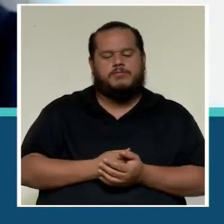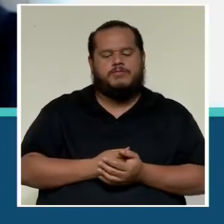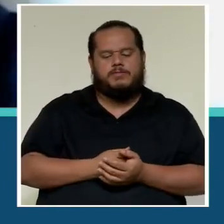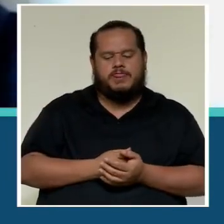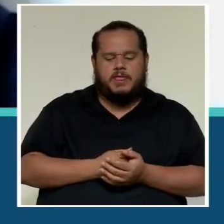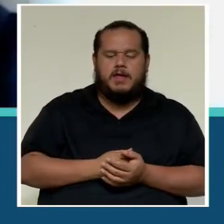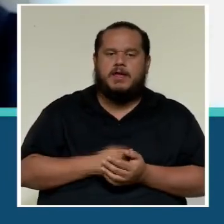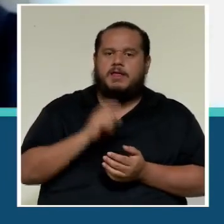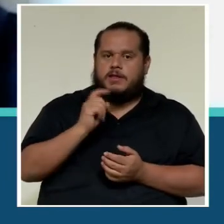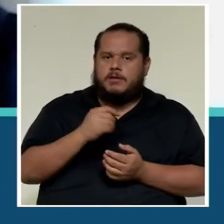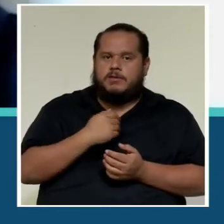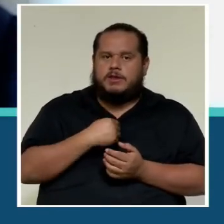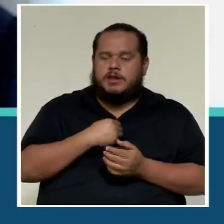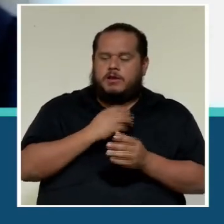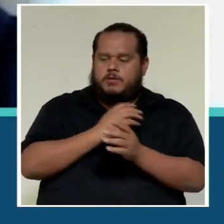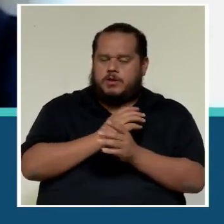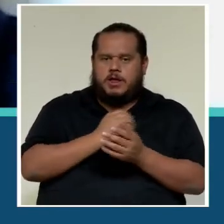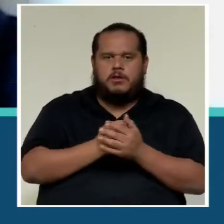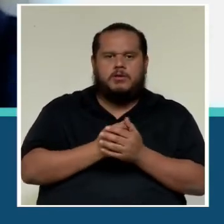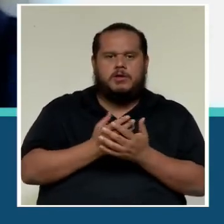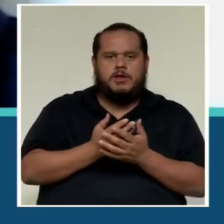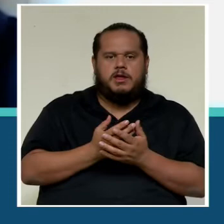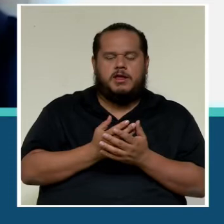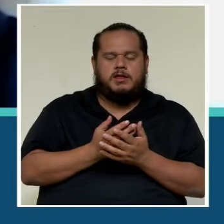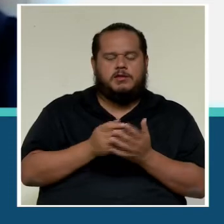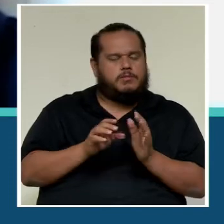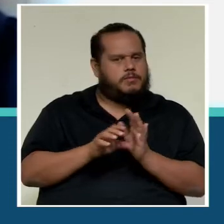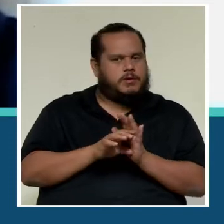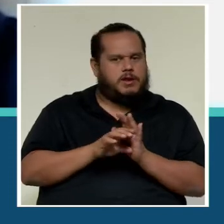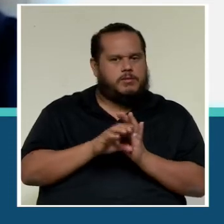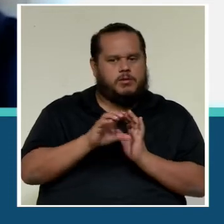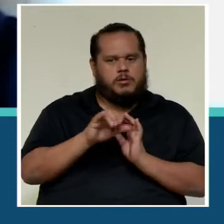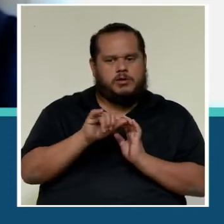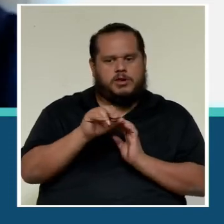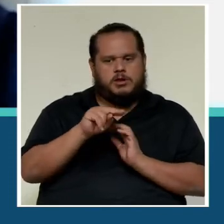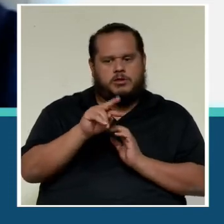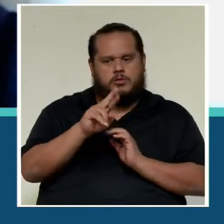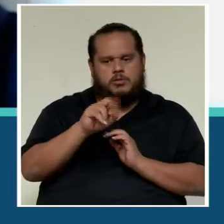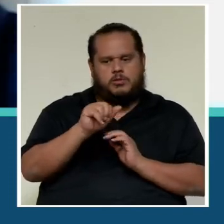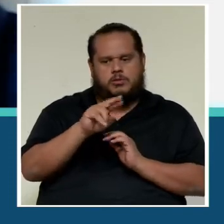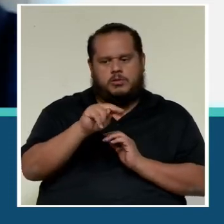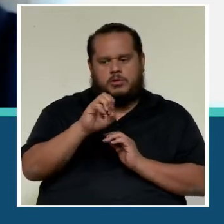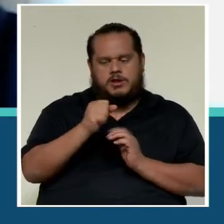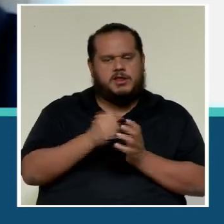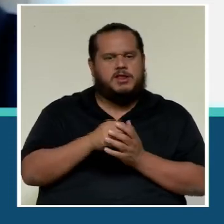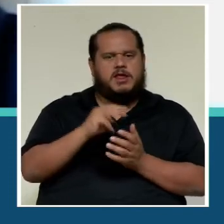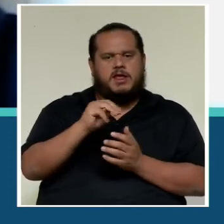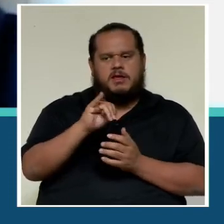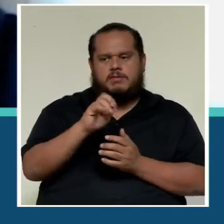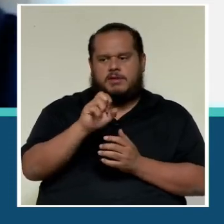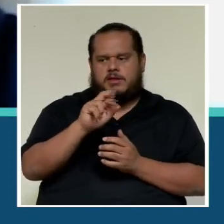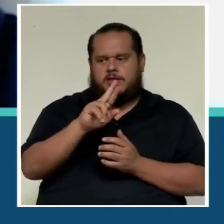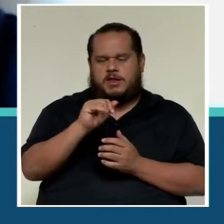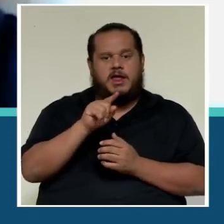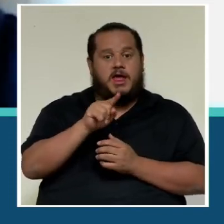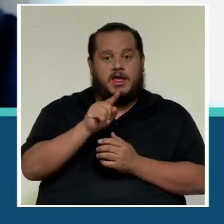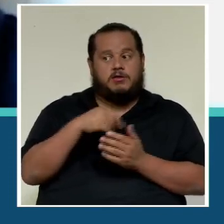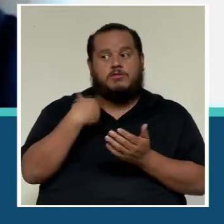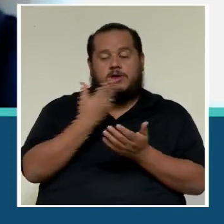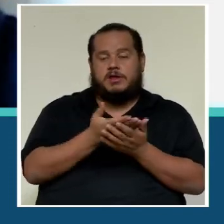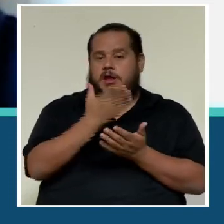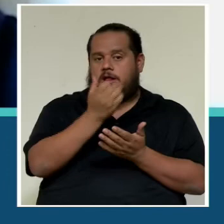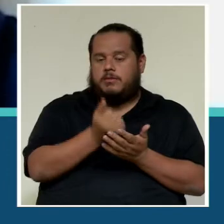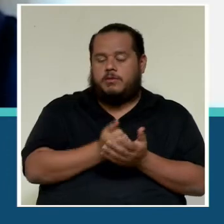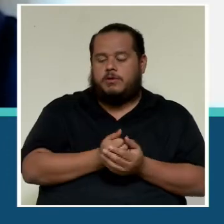que tener cuidado es en los cinturones de miseria, ¿verdad? Los cinturones de miseria es donde esta gente va a llegar porque de algún